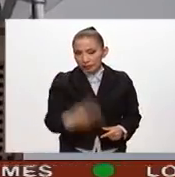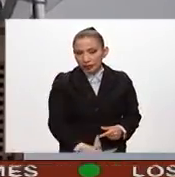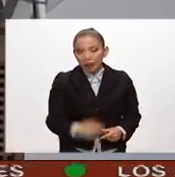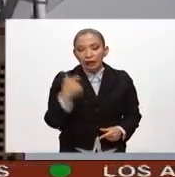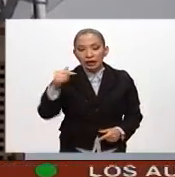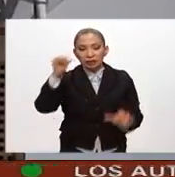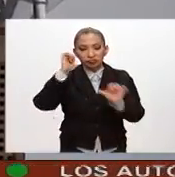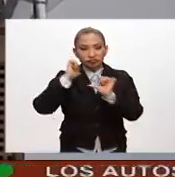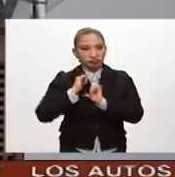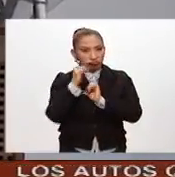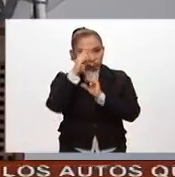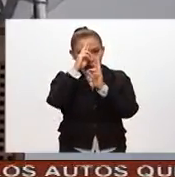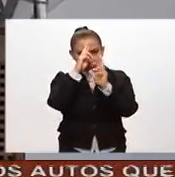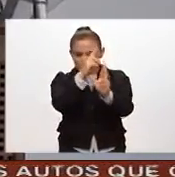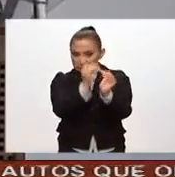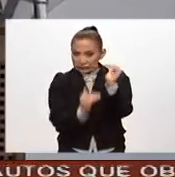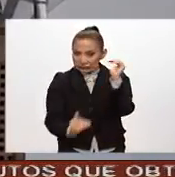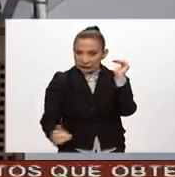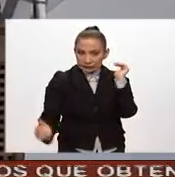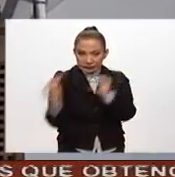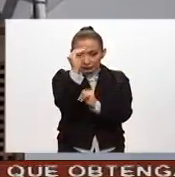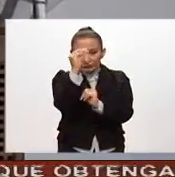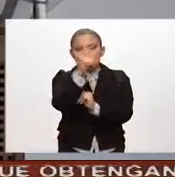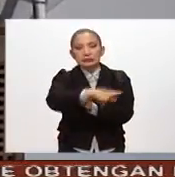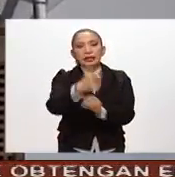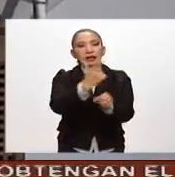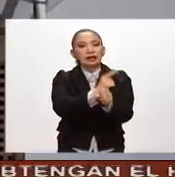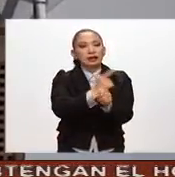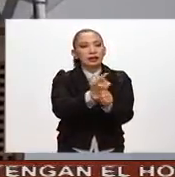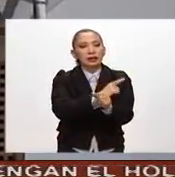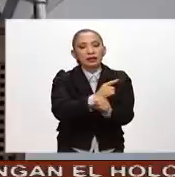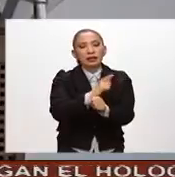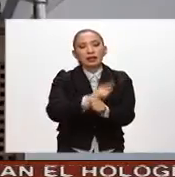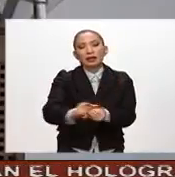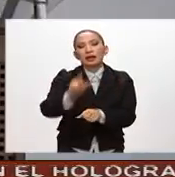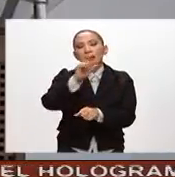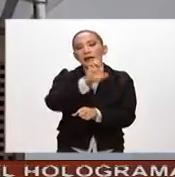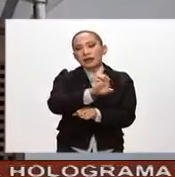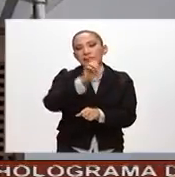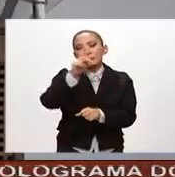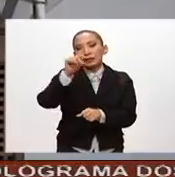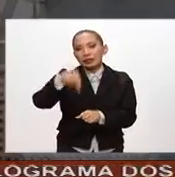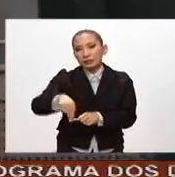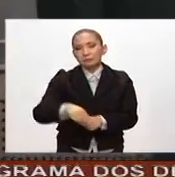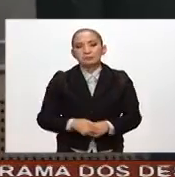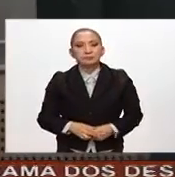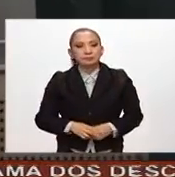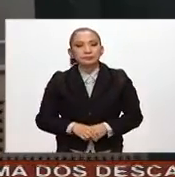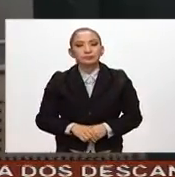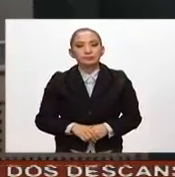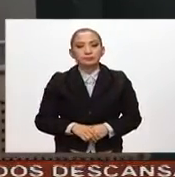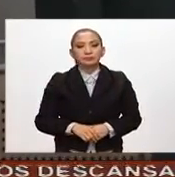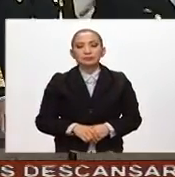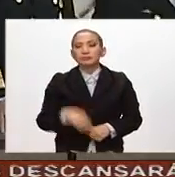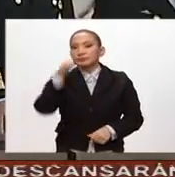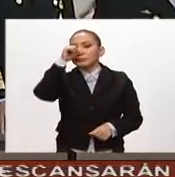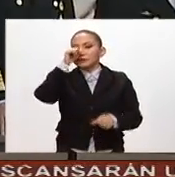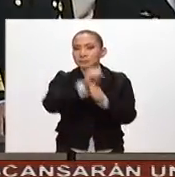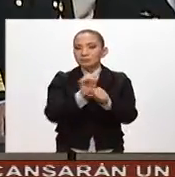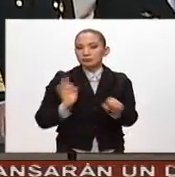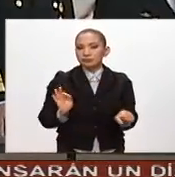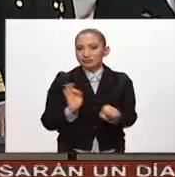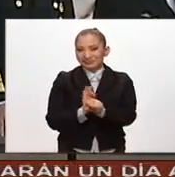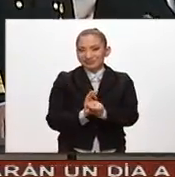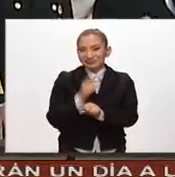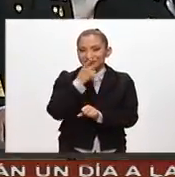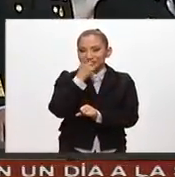y comandante supremo de las Fuerzas Armadas, el licenciado Enrique Peña Nieto. El secretario de la Defensa